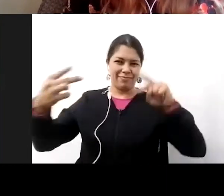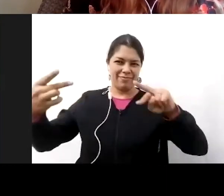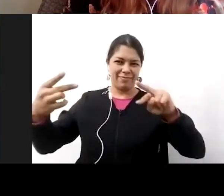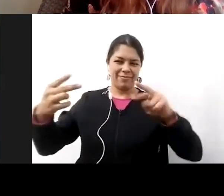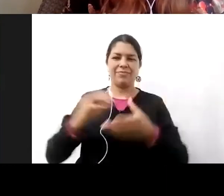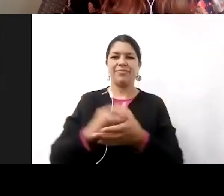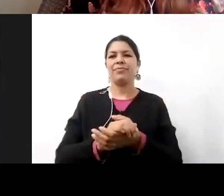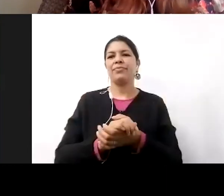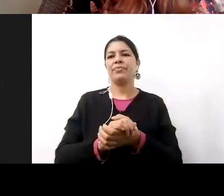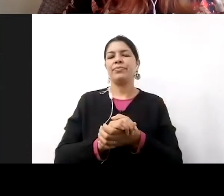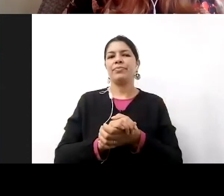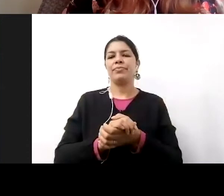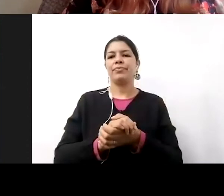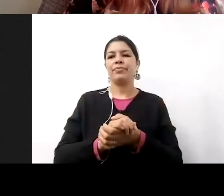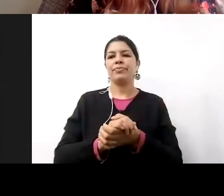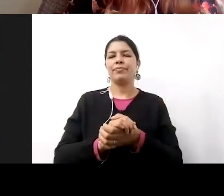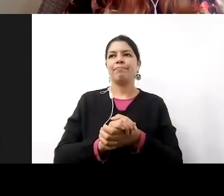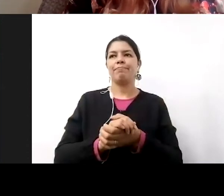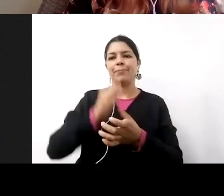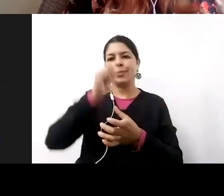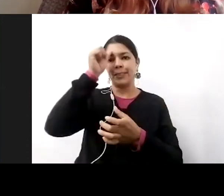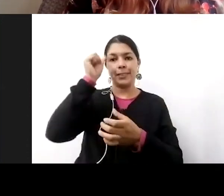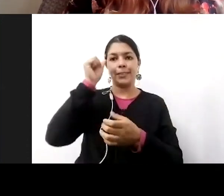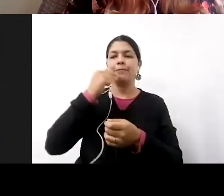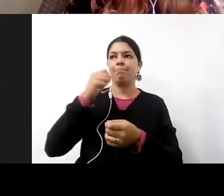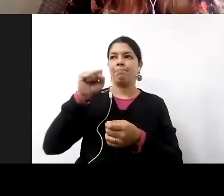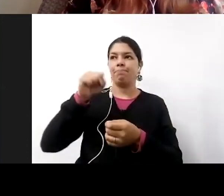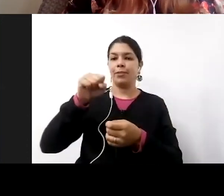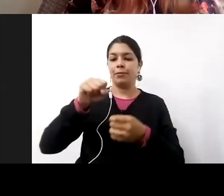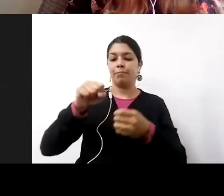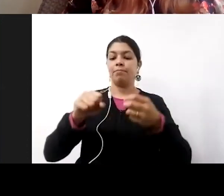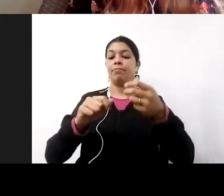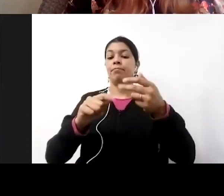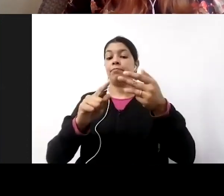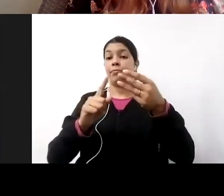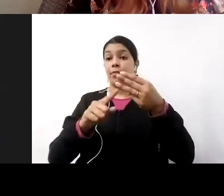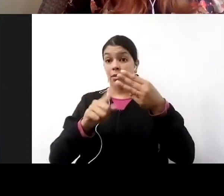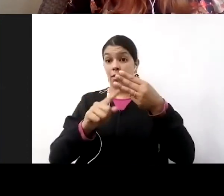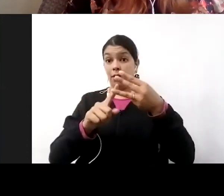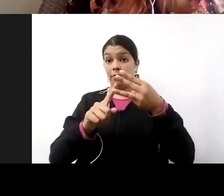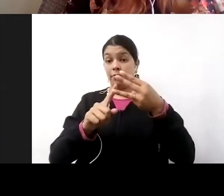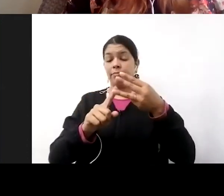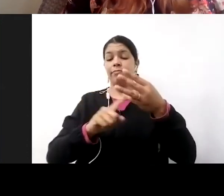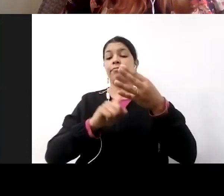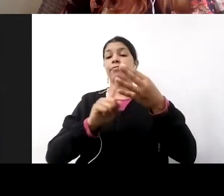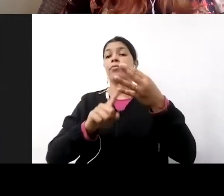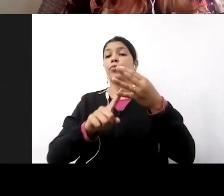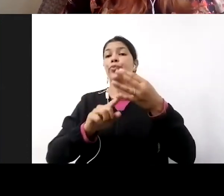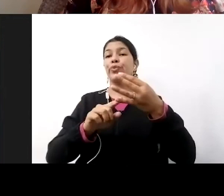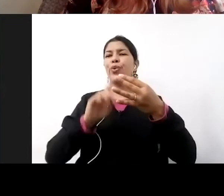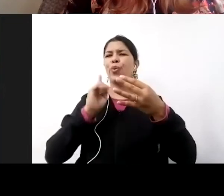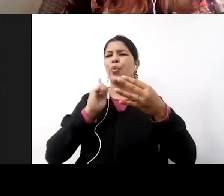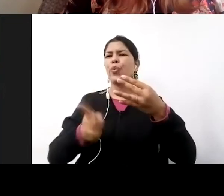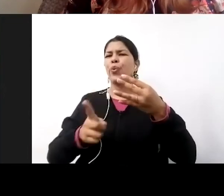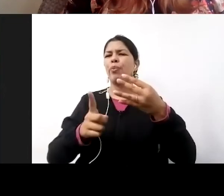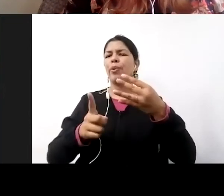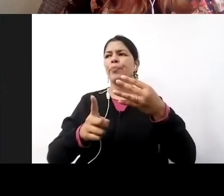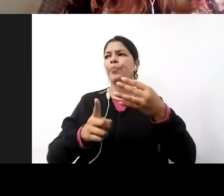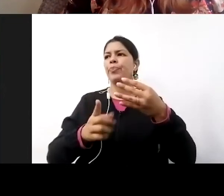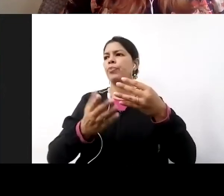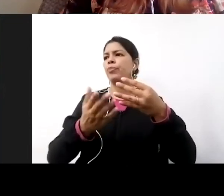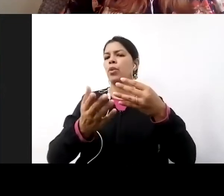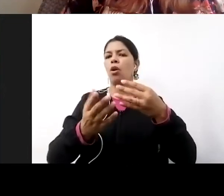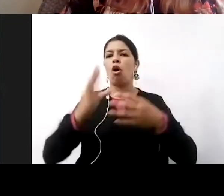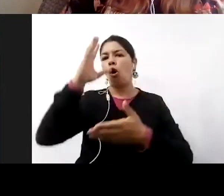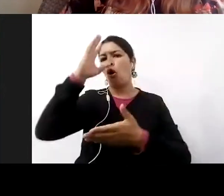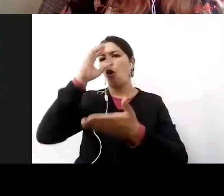Sí, Wilfer. Un cuarto motivo o una cuarta manera en la que se desarrollan los conflictos sería por diferencias de opinión